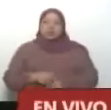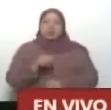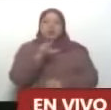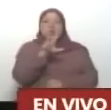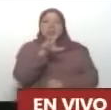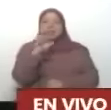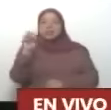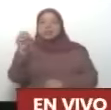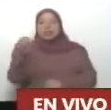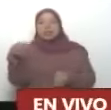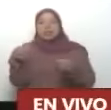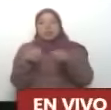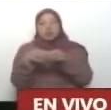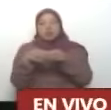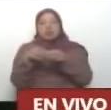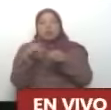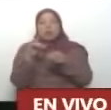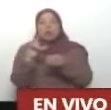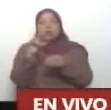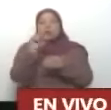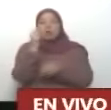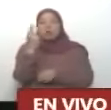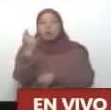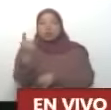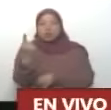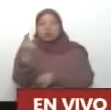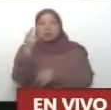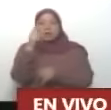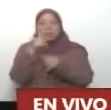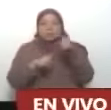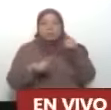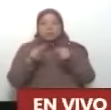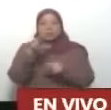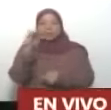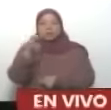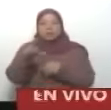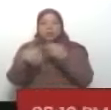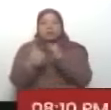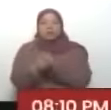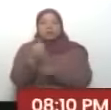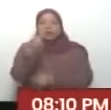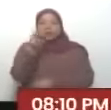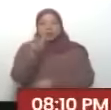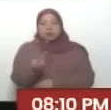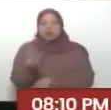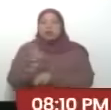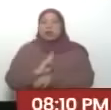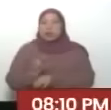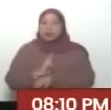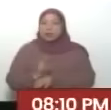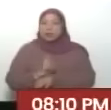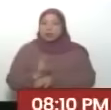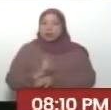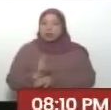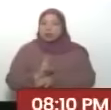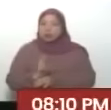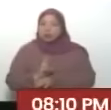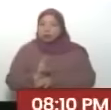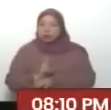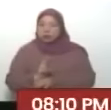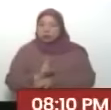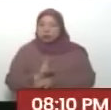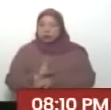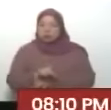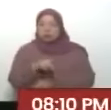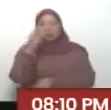300 mesas hasta las 11:30, casi las 12 de la noche. Y el voto era muy rápido, era rápido.